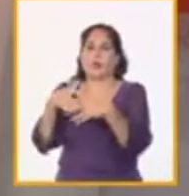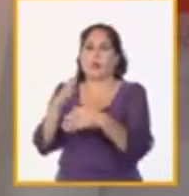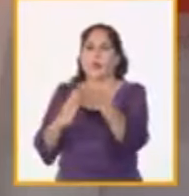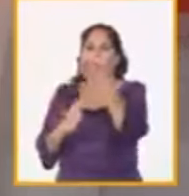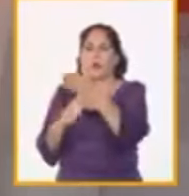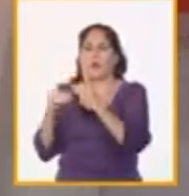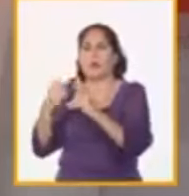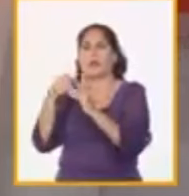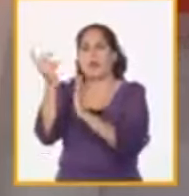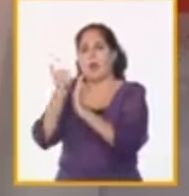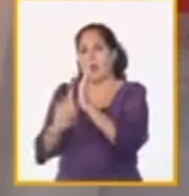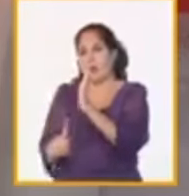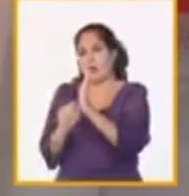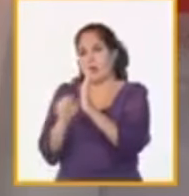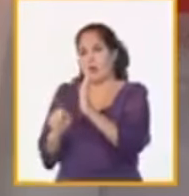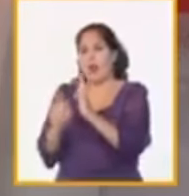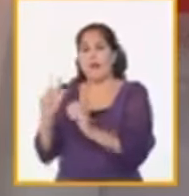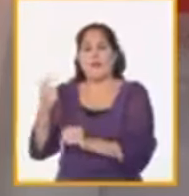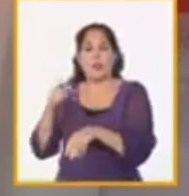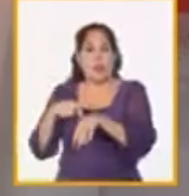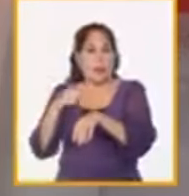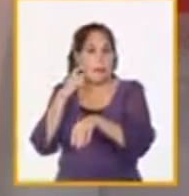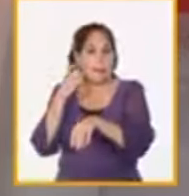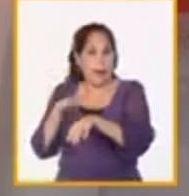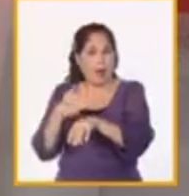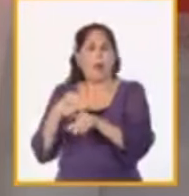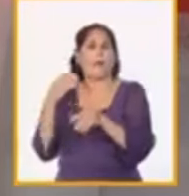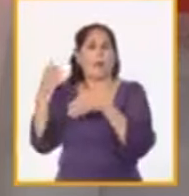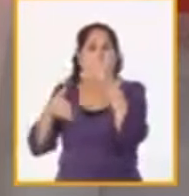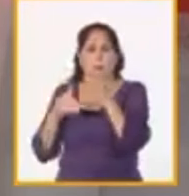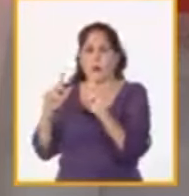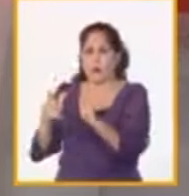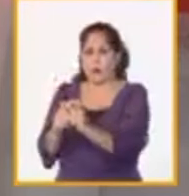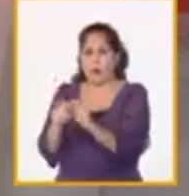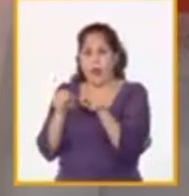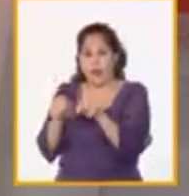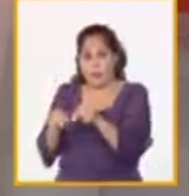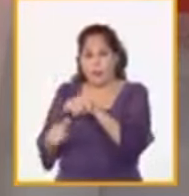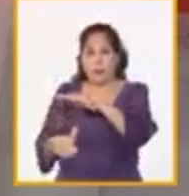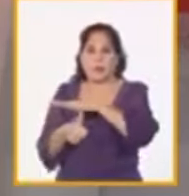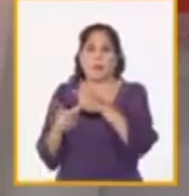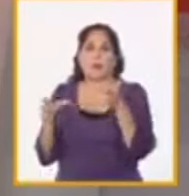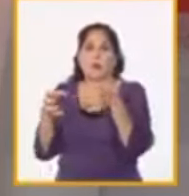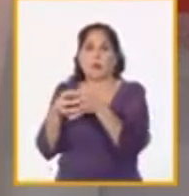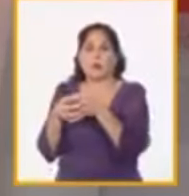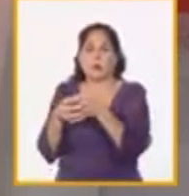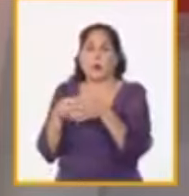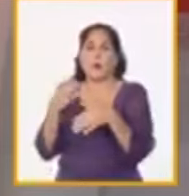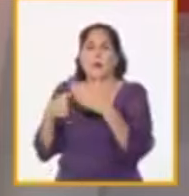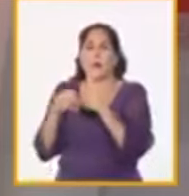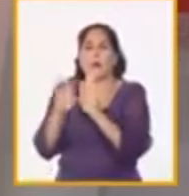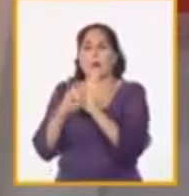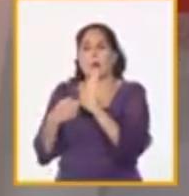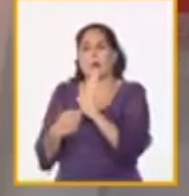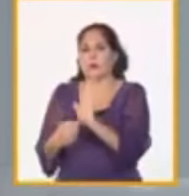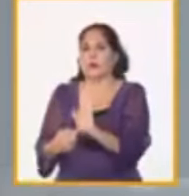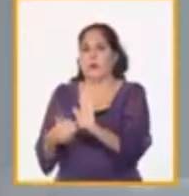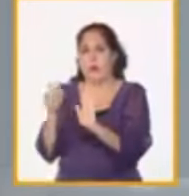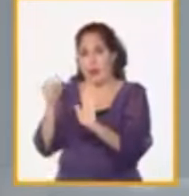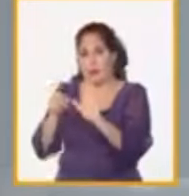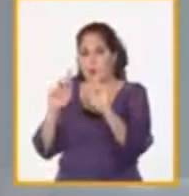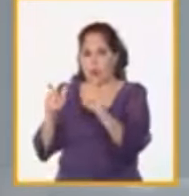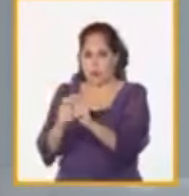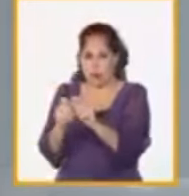Energía, estuvo la viceprimera ministra Inés, y estuvo el presidente de la Comisión de Asuntos Constitucionales y